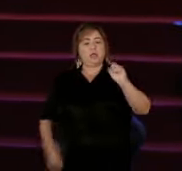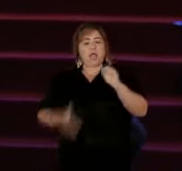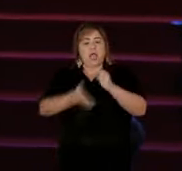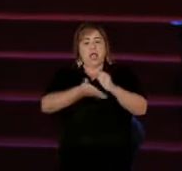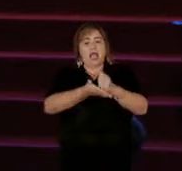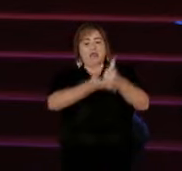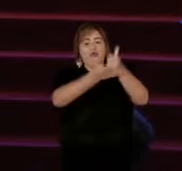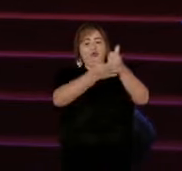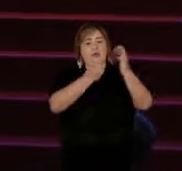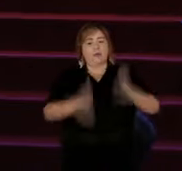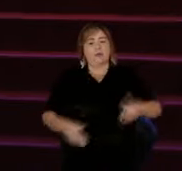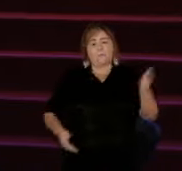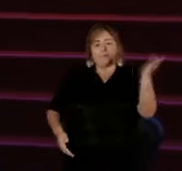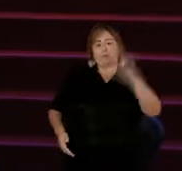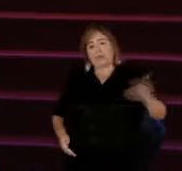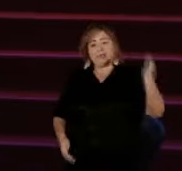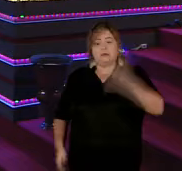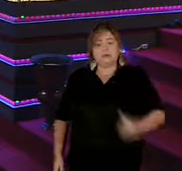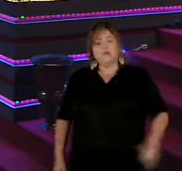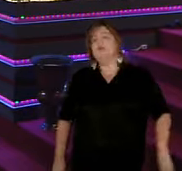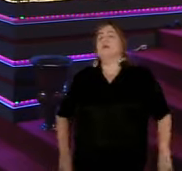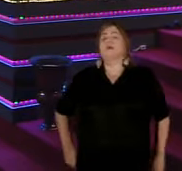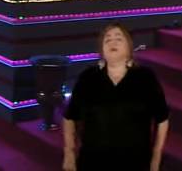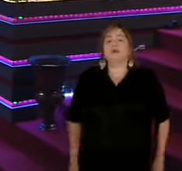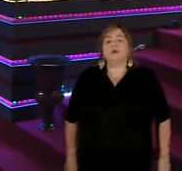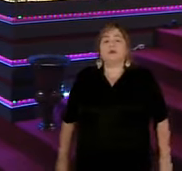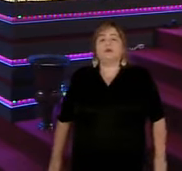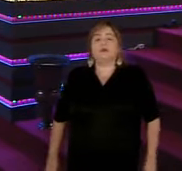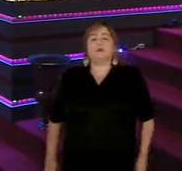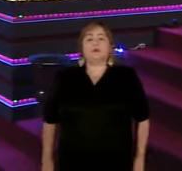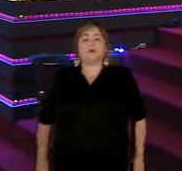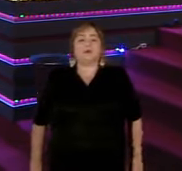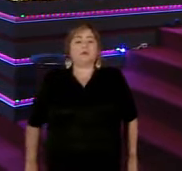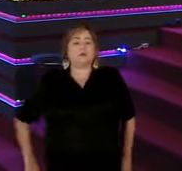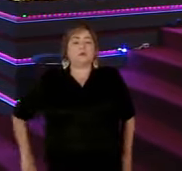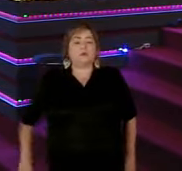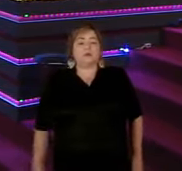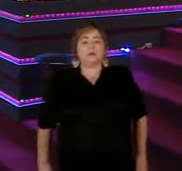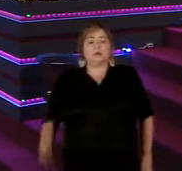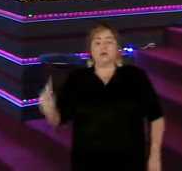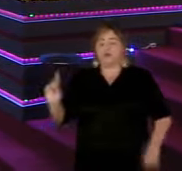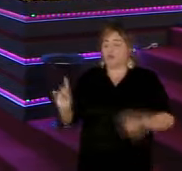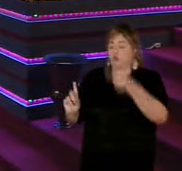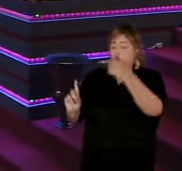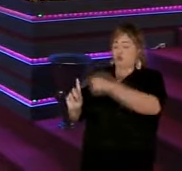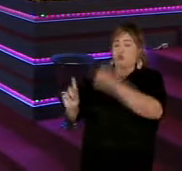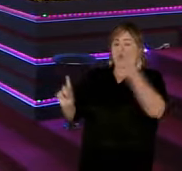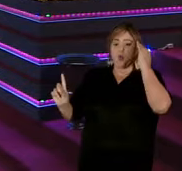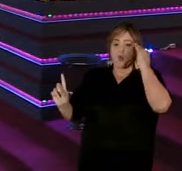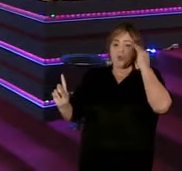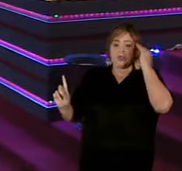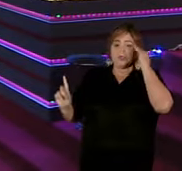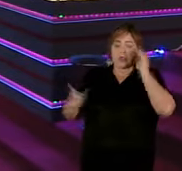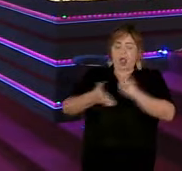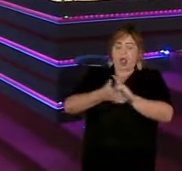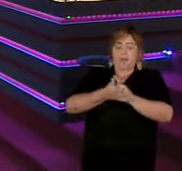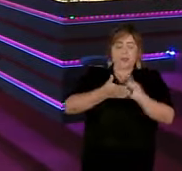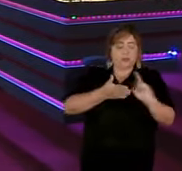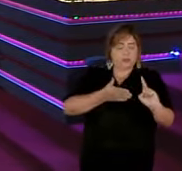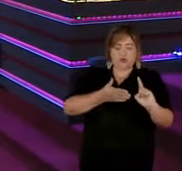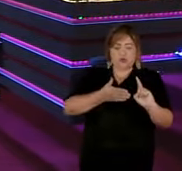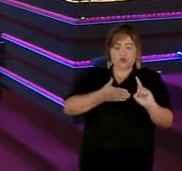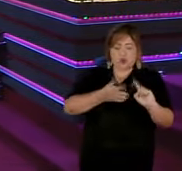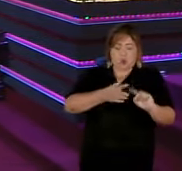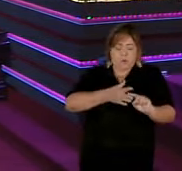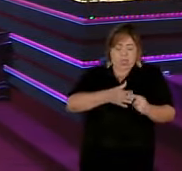Y venga para acá. Este es el mejor para esto. Rafa, ¿tú sabías que tu semana no comienza el lunes, comienza